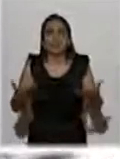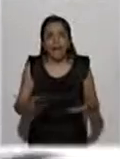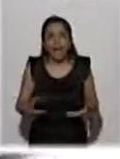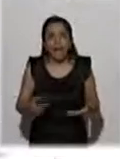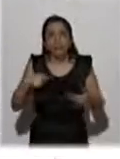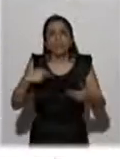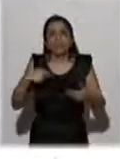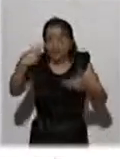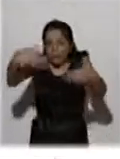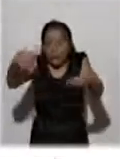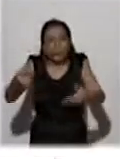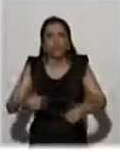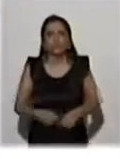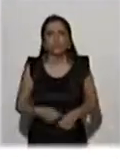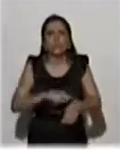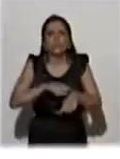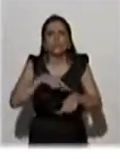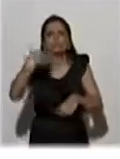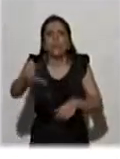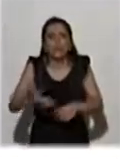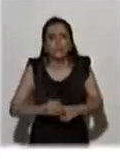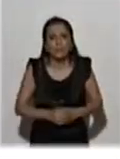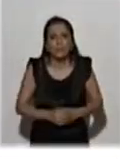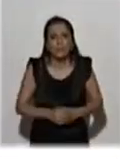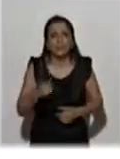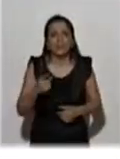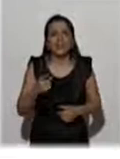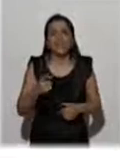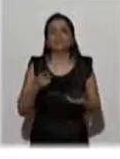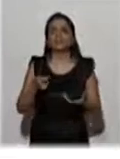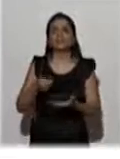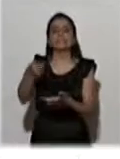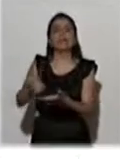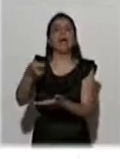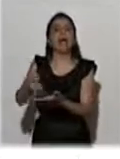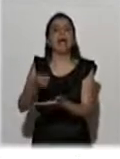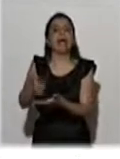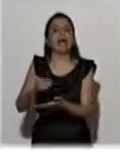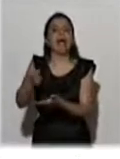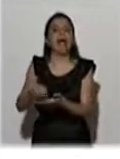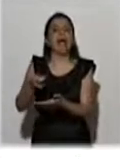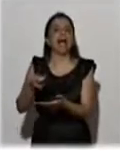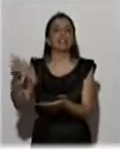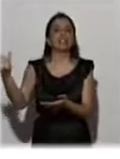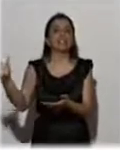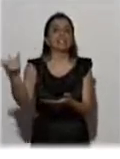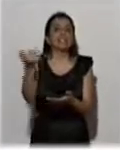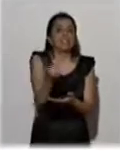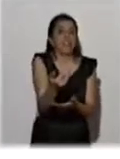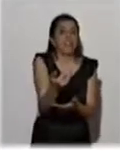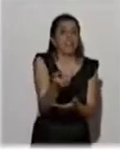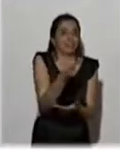los gastos reservados de seguridad en vez de usarlos en informantes y pagarles en cambio con droga que se reintroduce a este vil